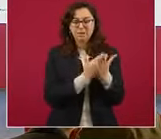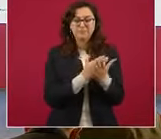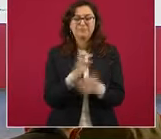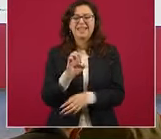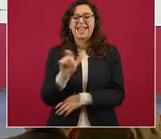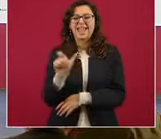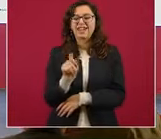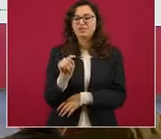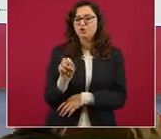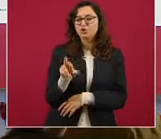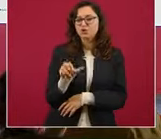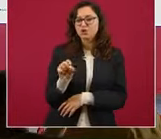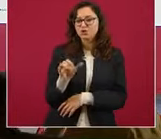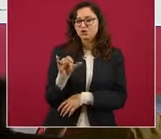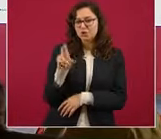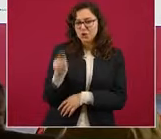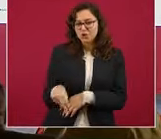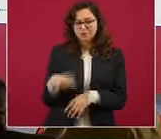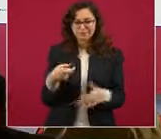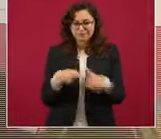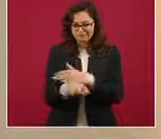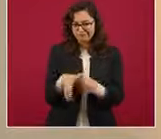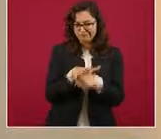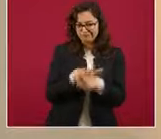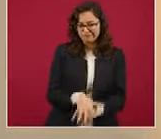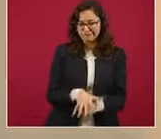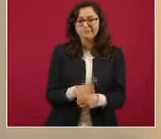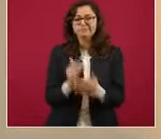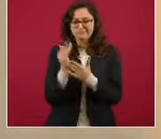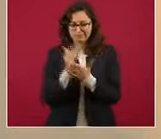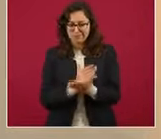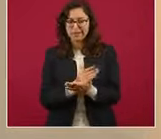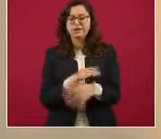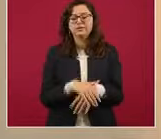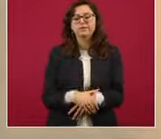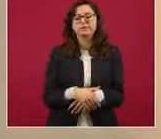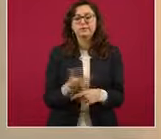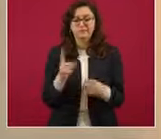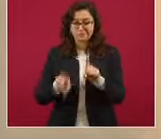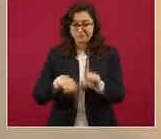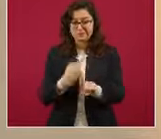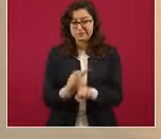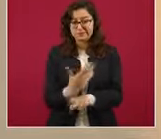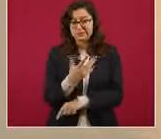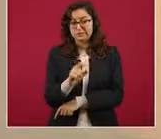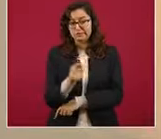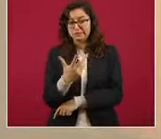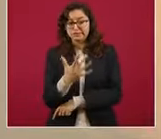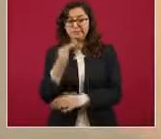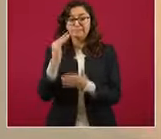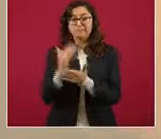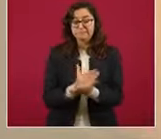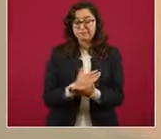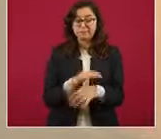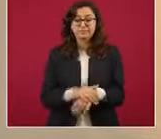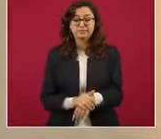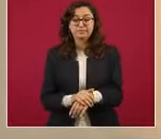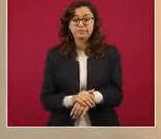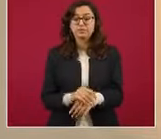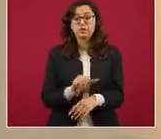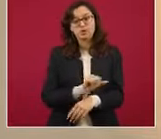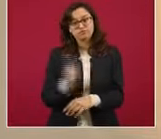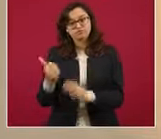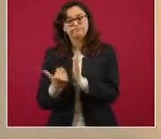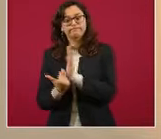menos 7.8. Violación, menos 5.5. Y los delitos que tienen un incremento